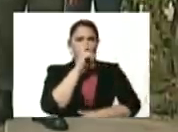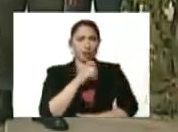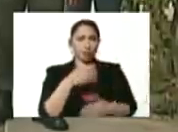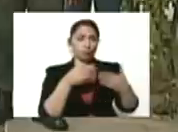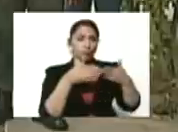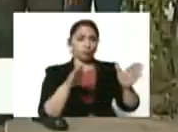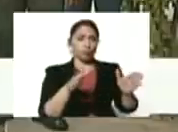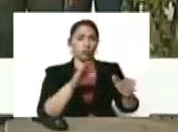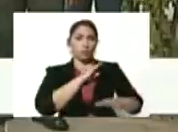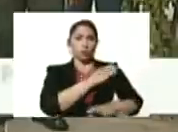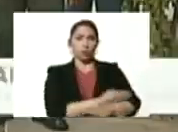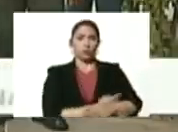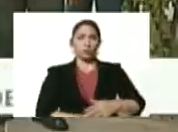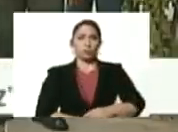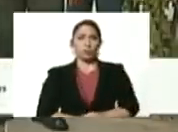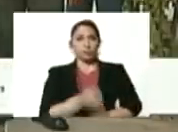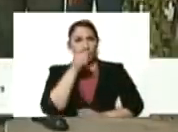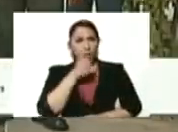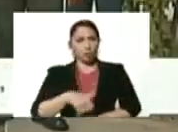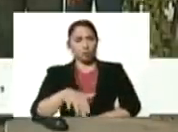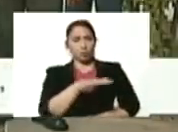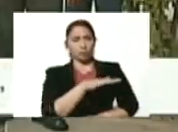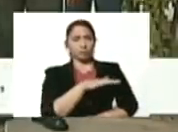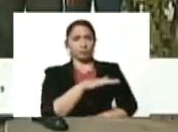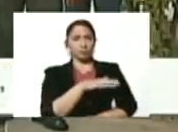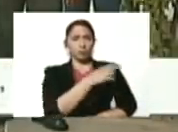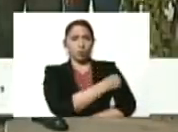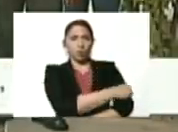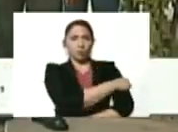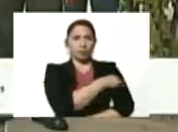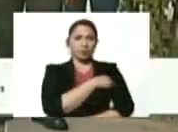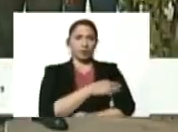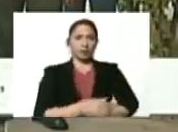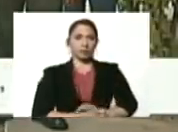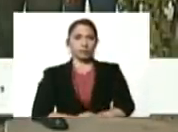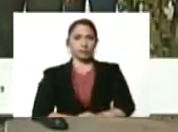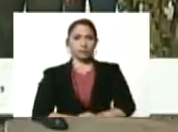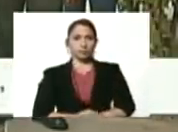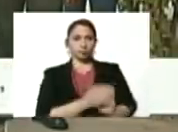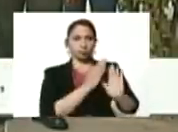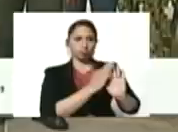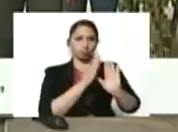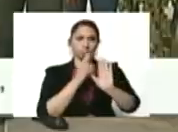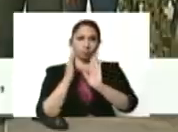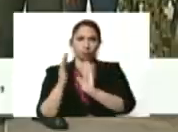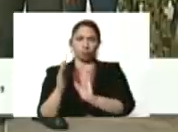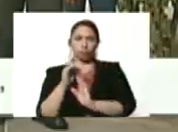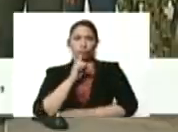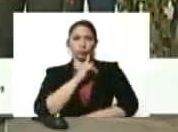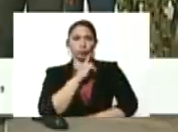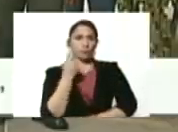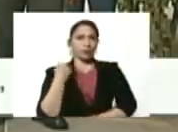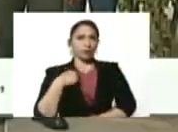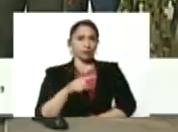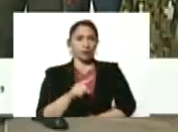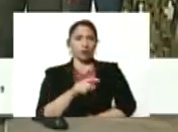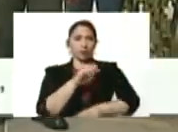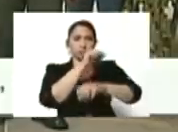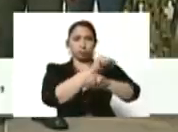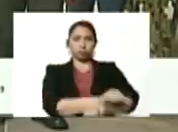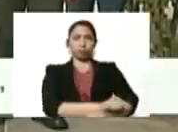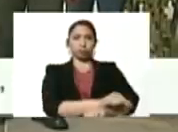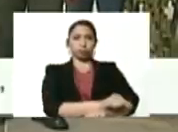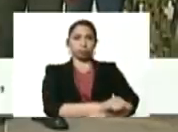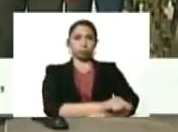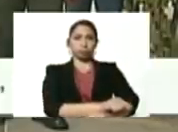sus puertas al pueblo, es un hospital que su categorización y el nombre que lleva el siervo de Dios, José Gregorio Hernández,